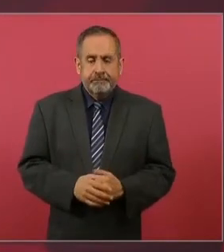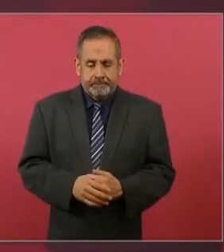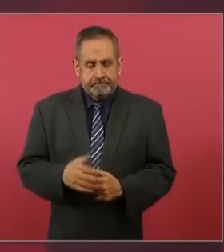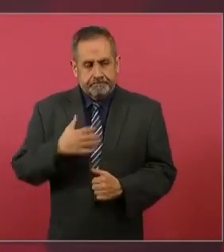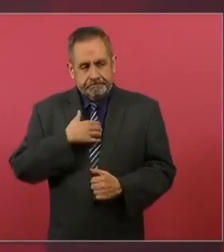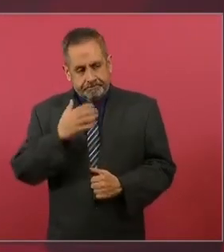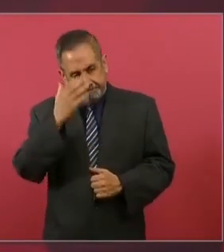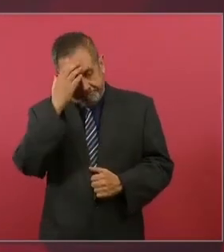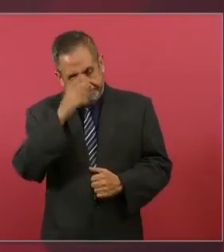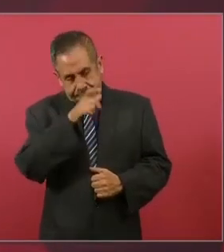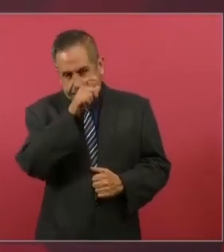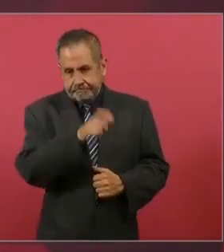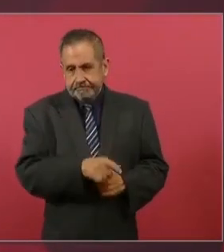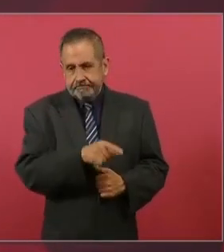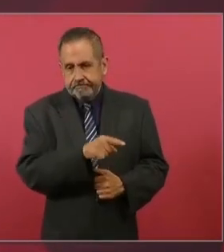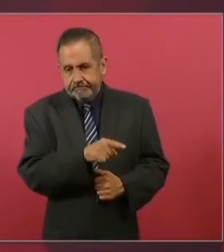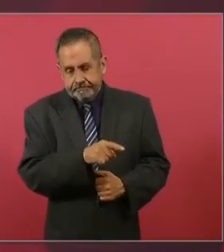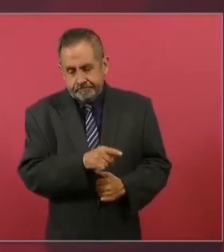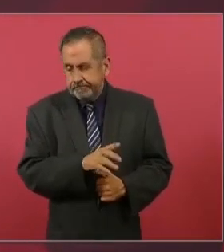conociéndolos,